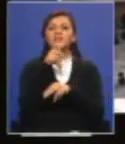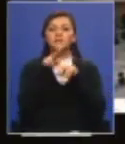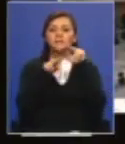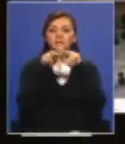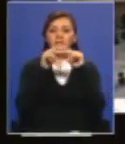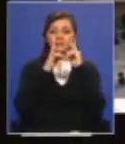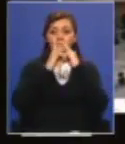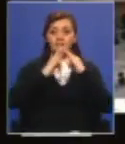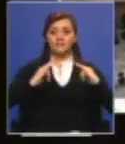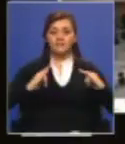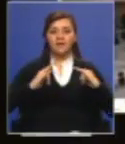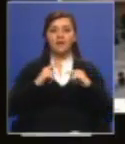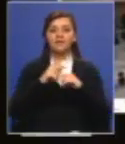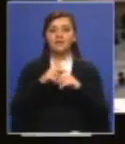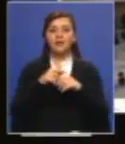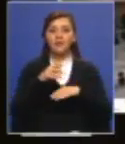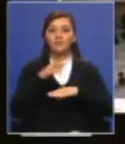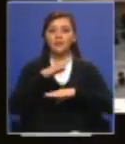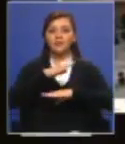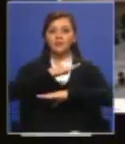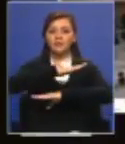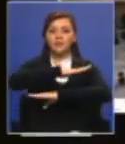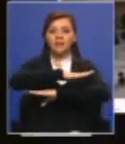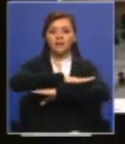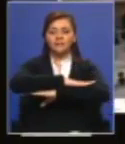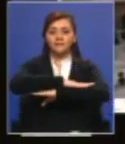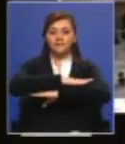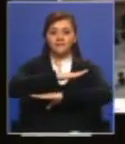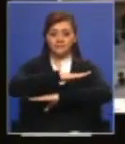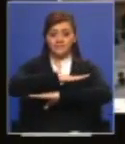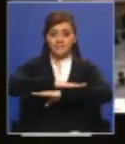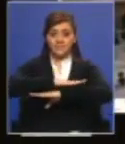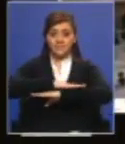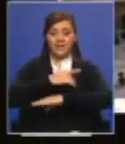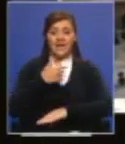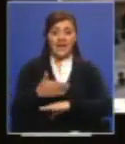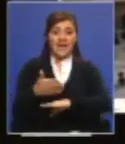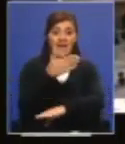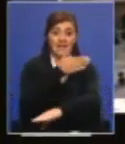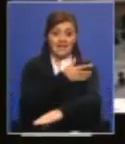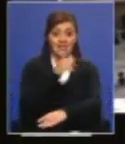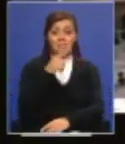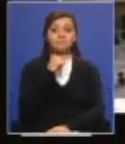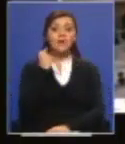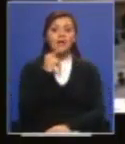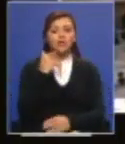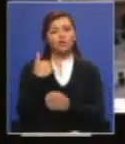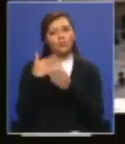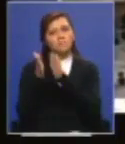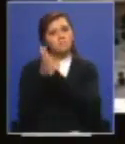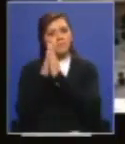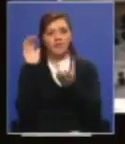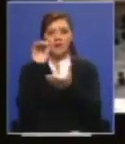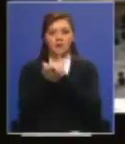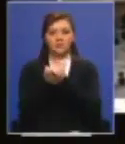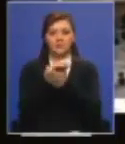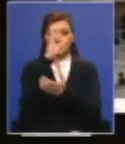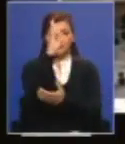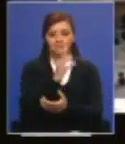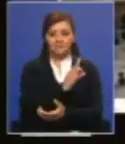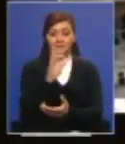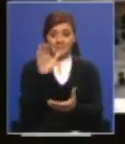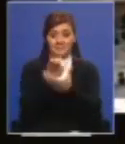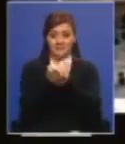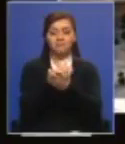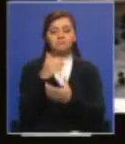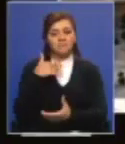El padre Novoa, que además me casó. Él me casó con mi esposa. Ustedes ven al presidente Rafael Correa